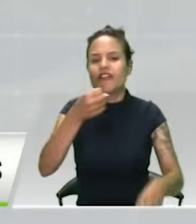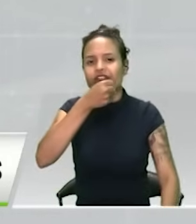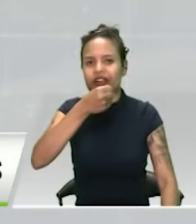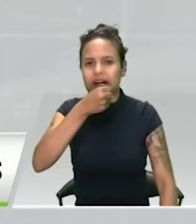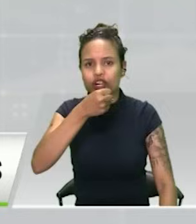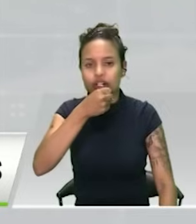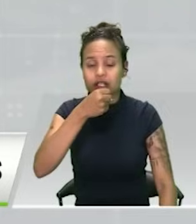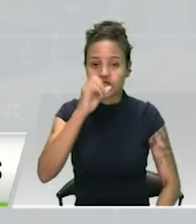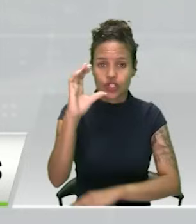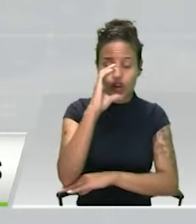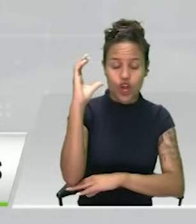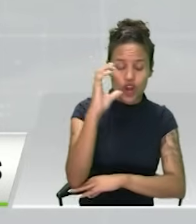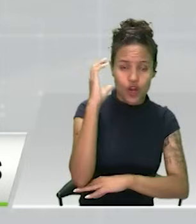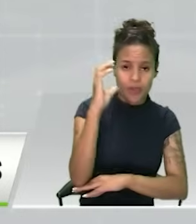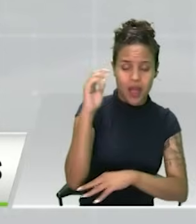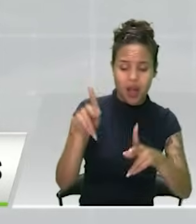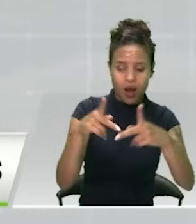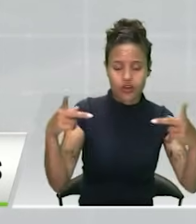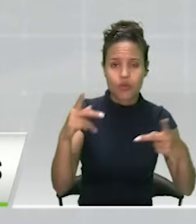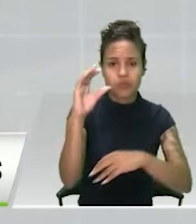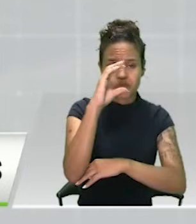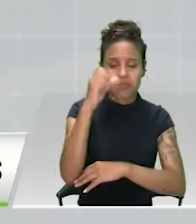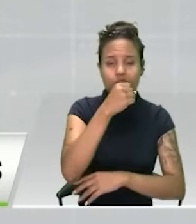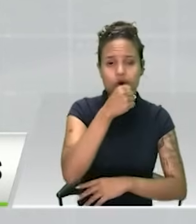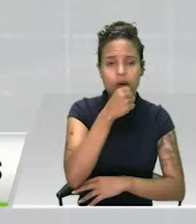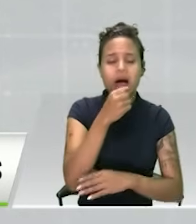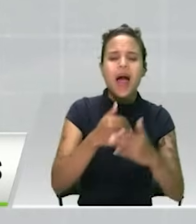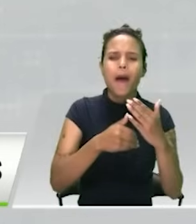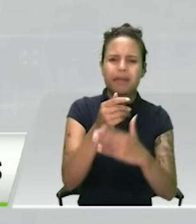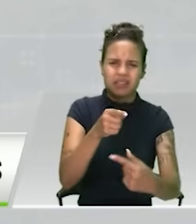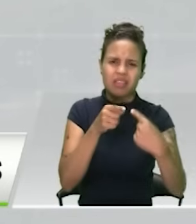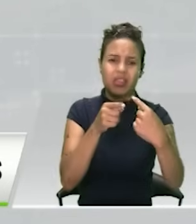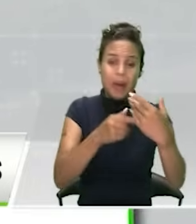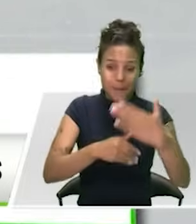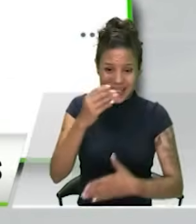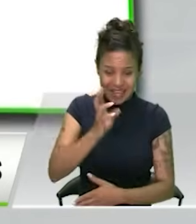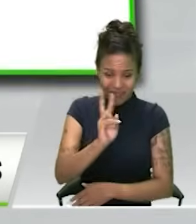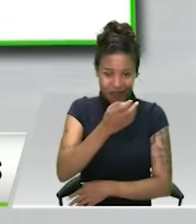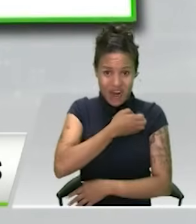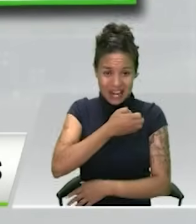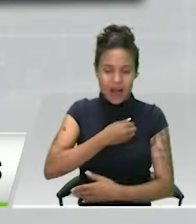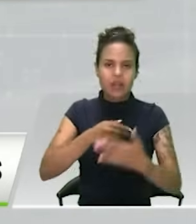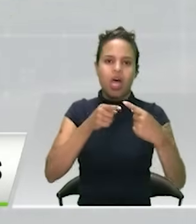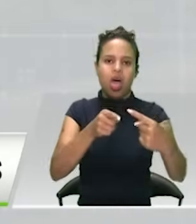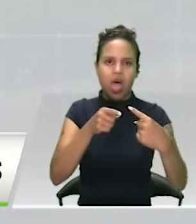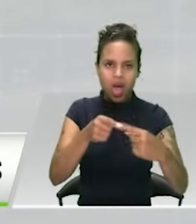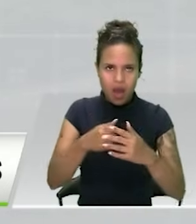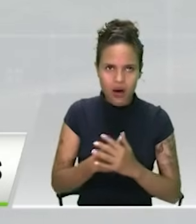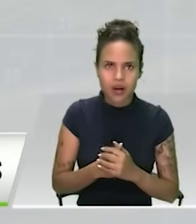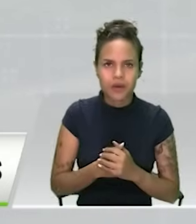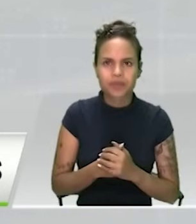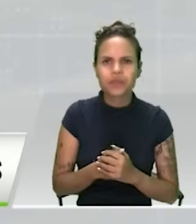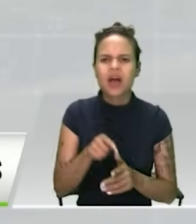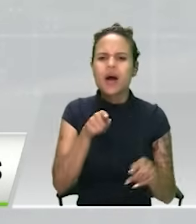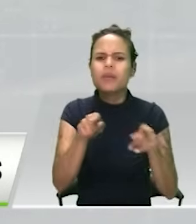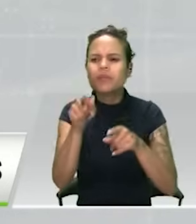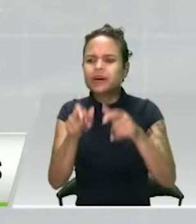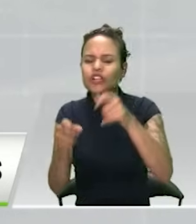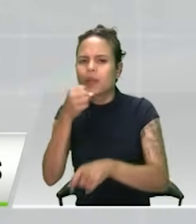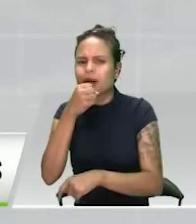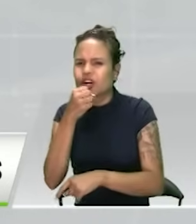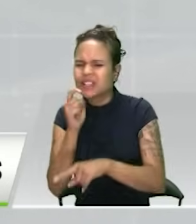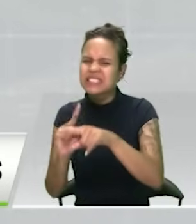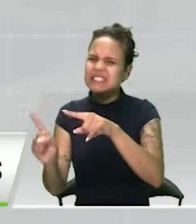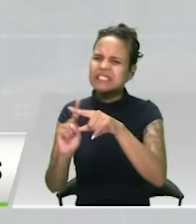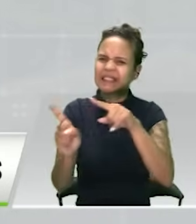Colombiano comenzó un enfrentamiento desde el inicio de su mandato. Las diferencias con los periodistas se repitieron